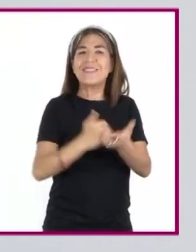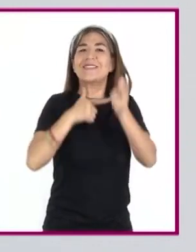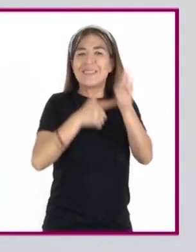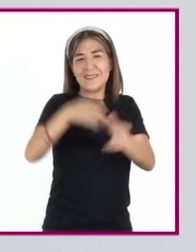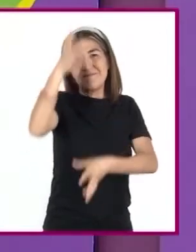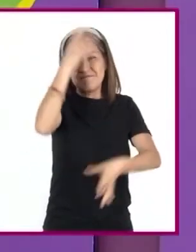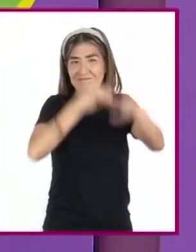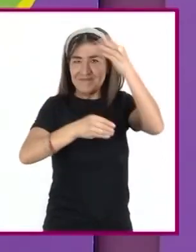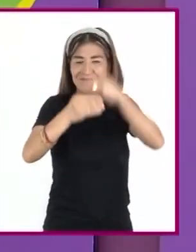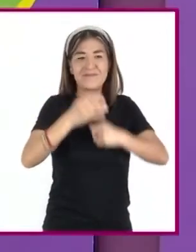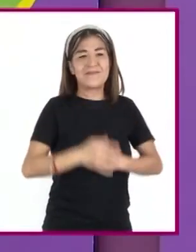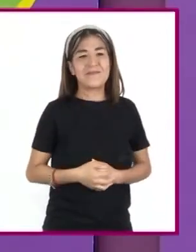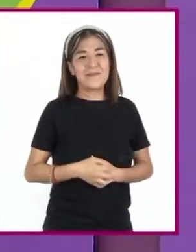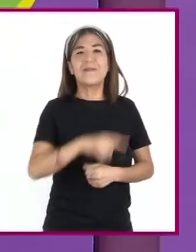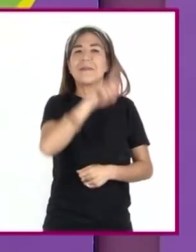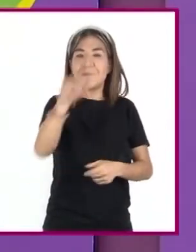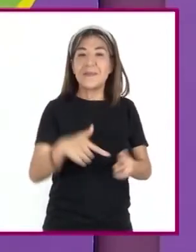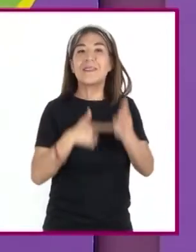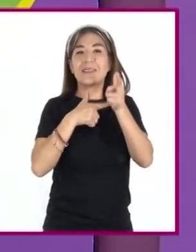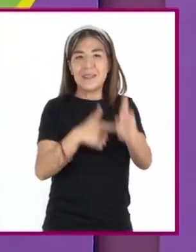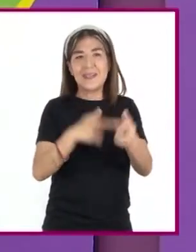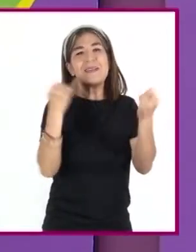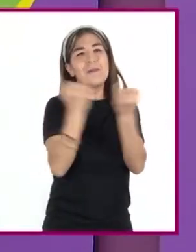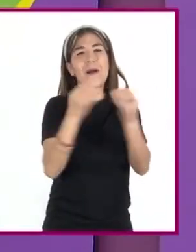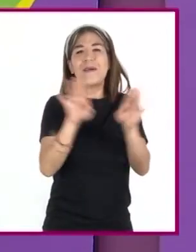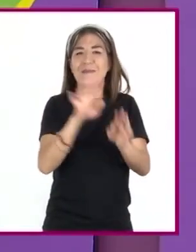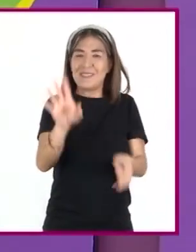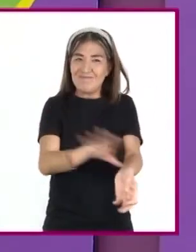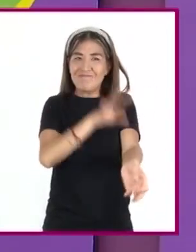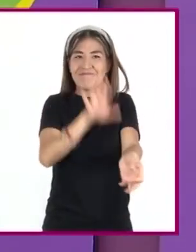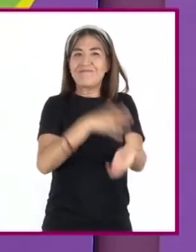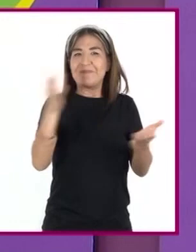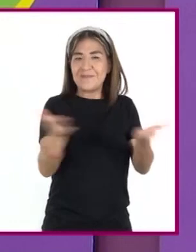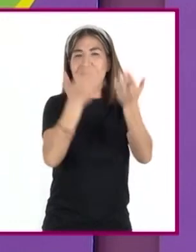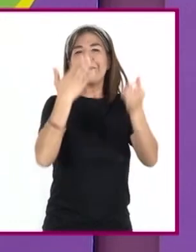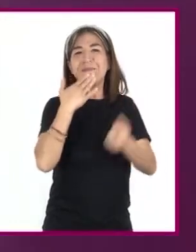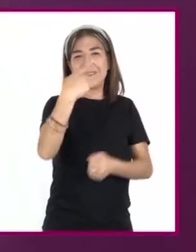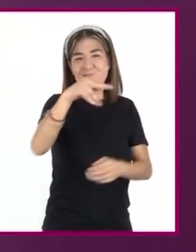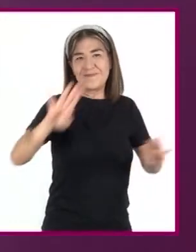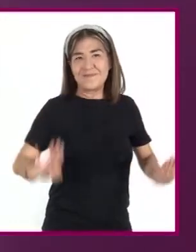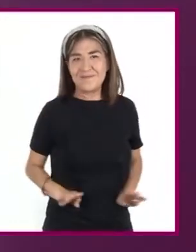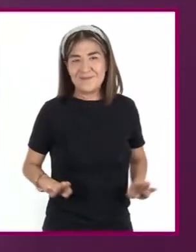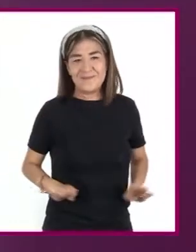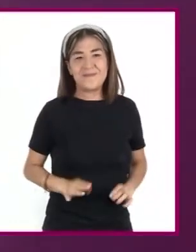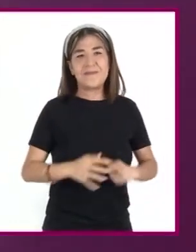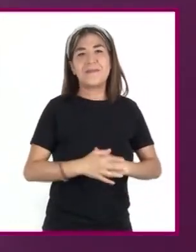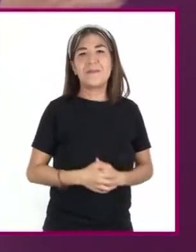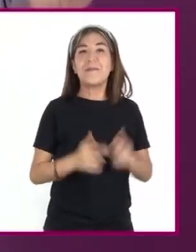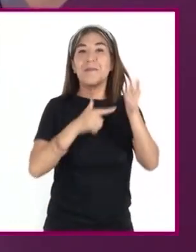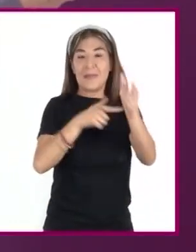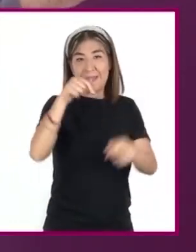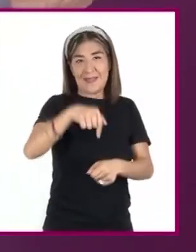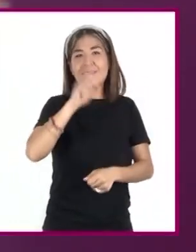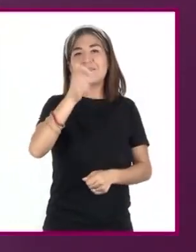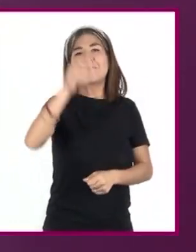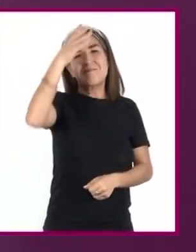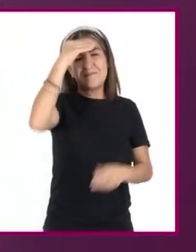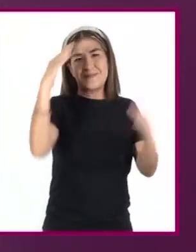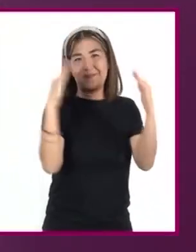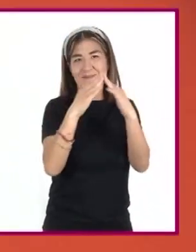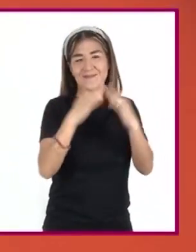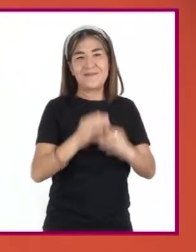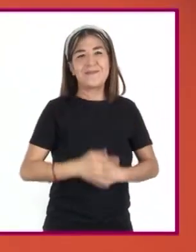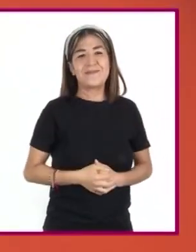aprendiendo. Continúen con esa energía que les caracteriza. Sigan aquí en Aprende en